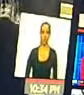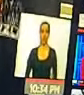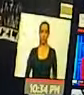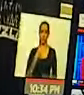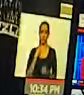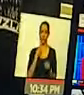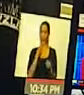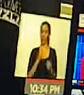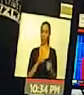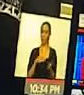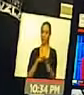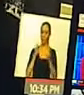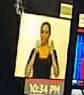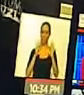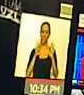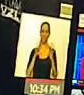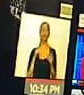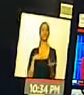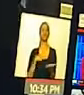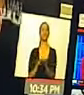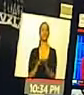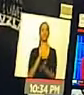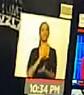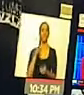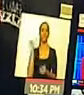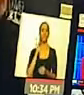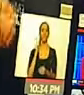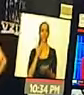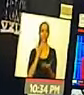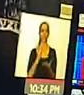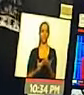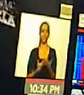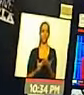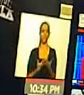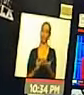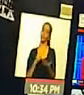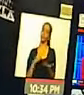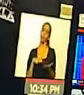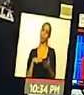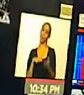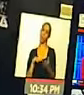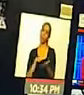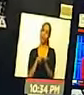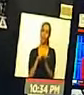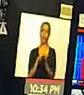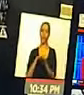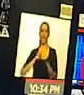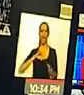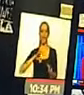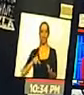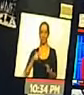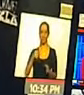pasar el 10? Va a pasar lo que la sociedad venezolana permita que pase con respecto a estos ladronzuelos de poca